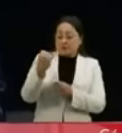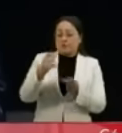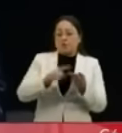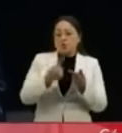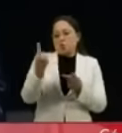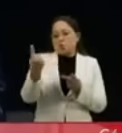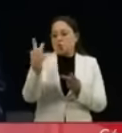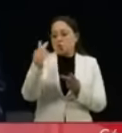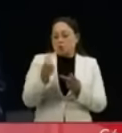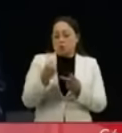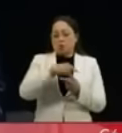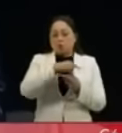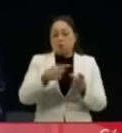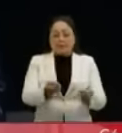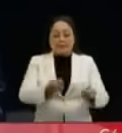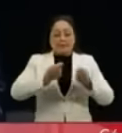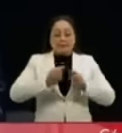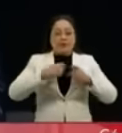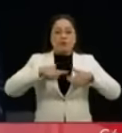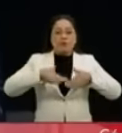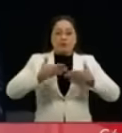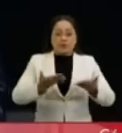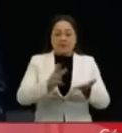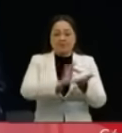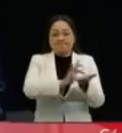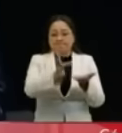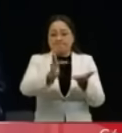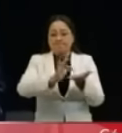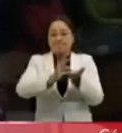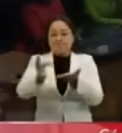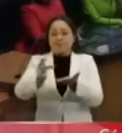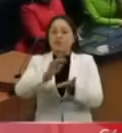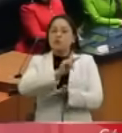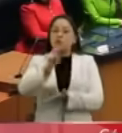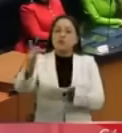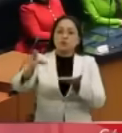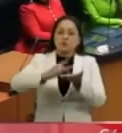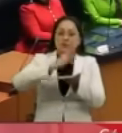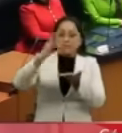hayan otorgado su confianza, el respaldo,